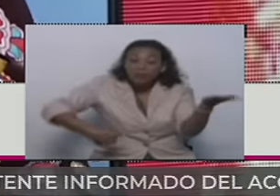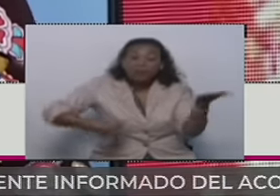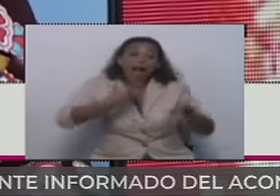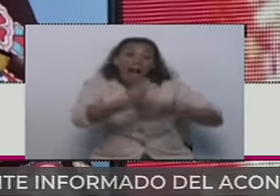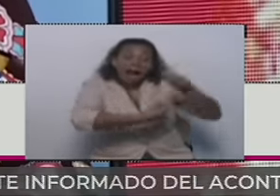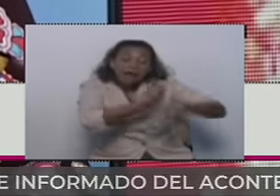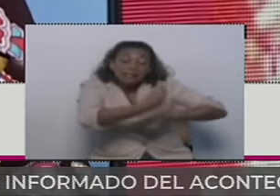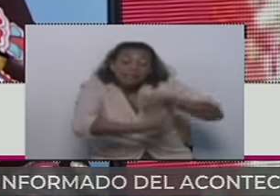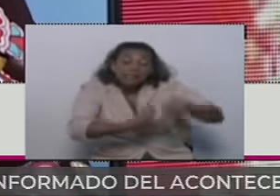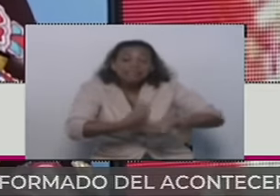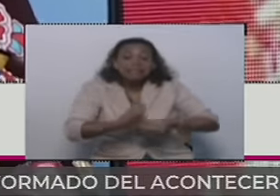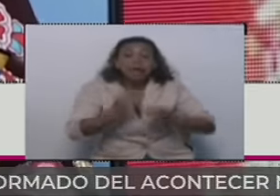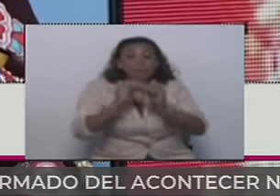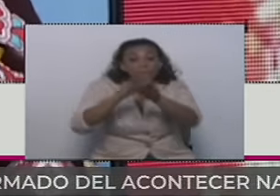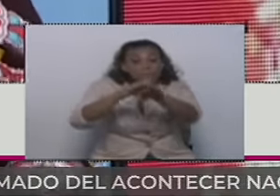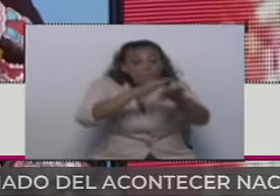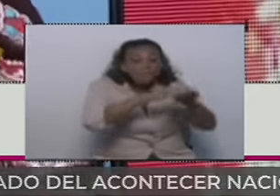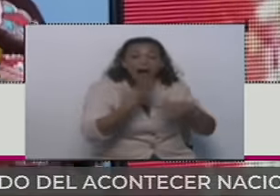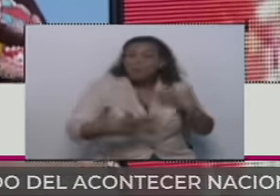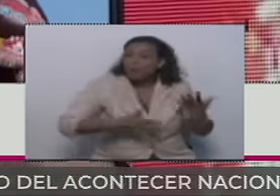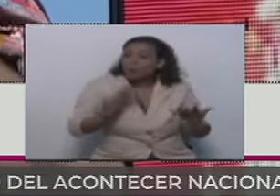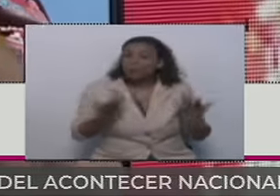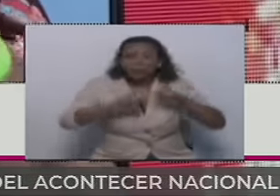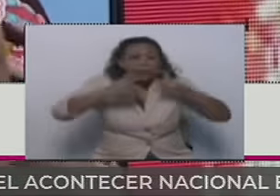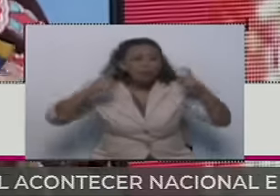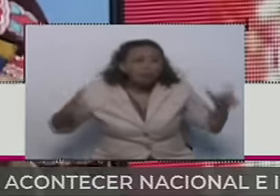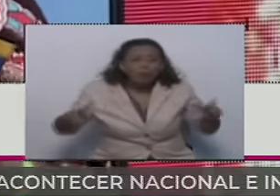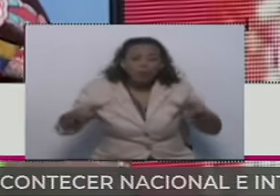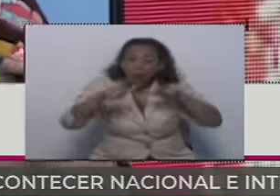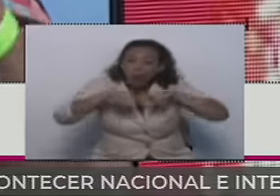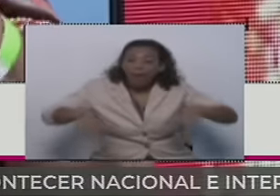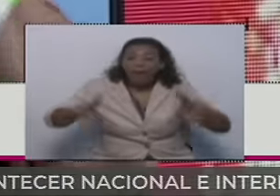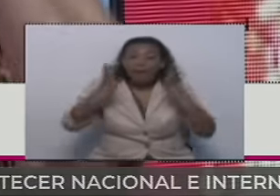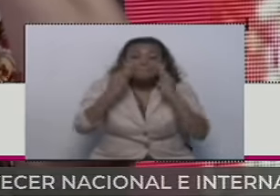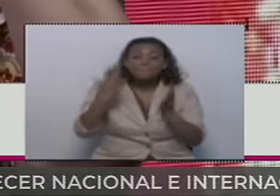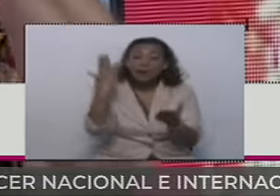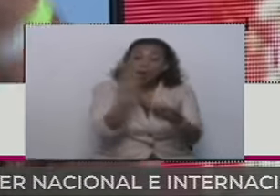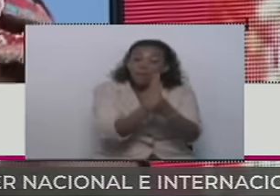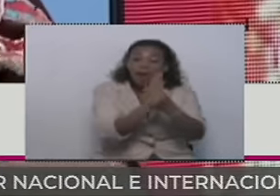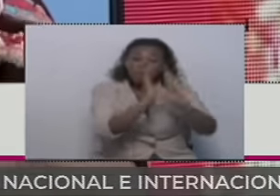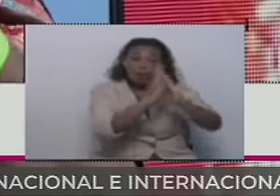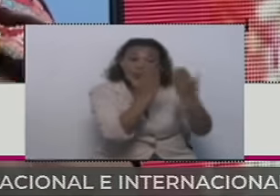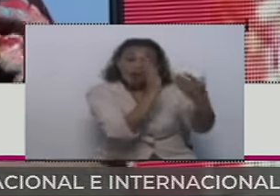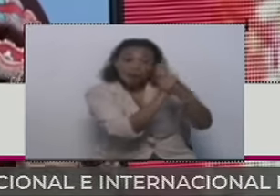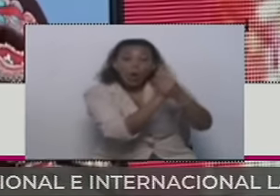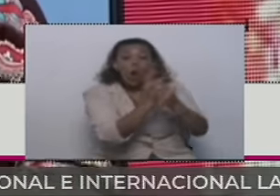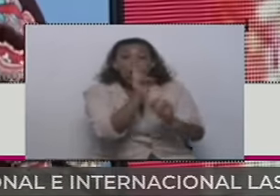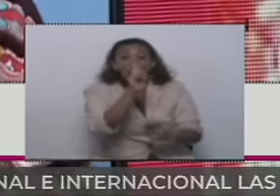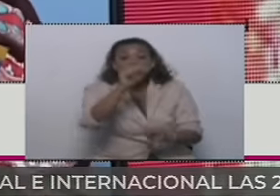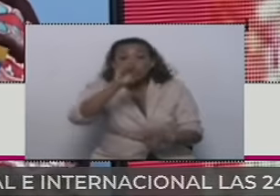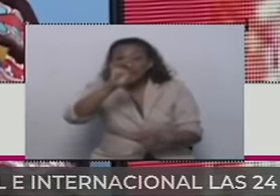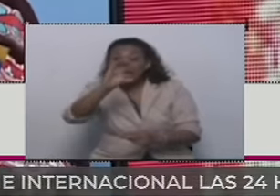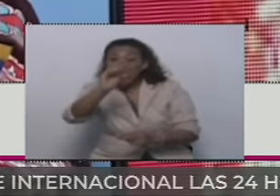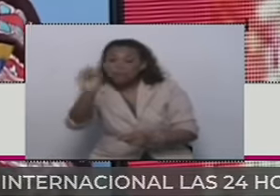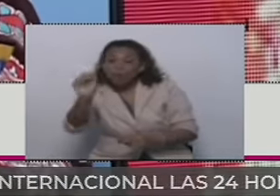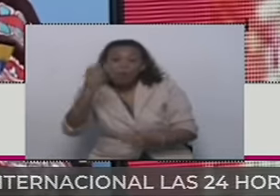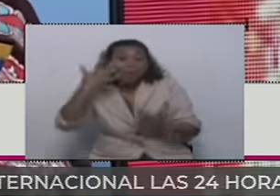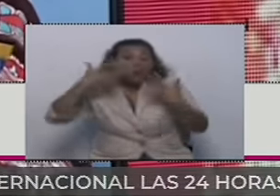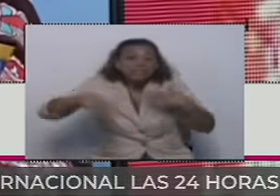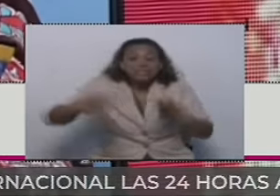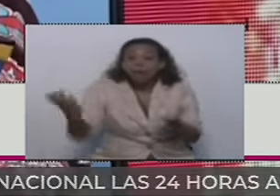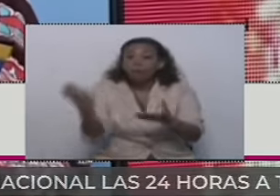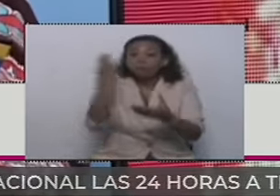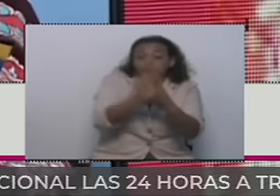muñequero, haciendo posible crear un expediente que haga posible que la UNESCO considere la posibilidad